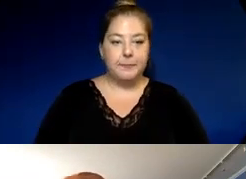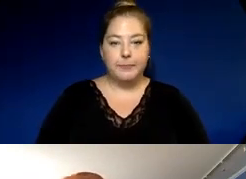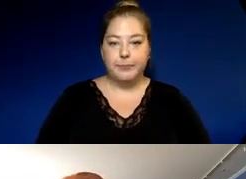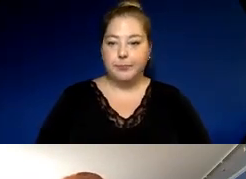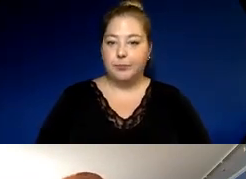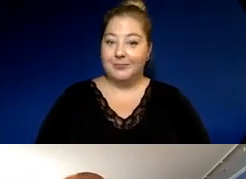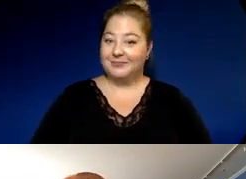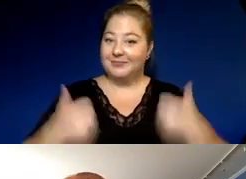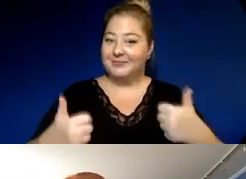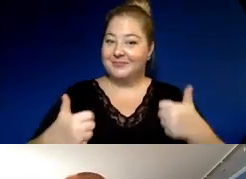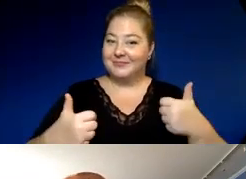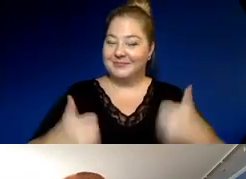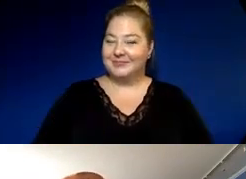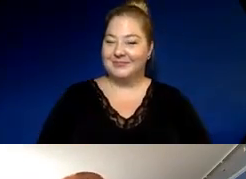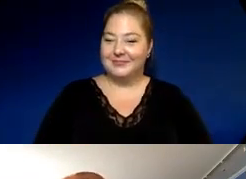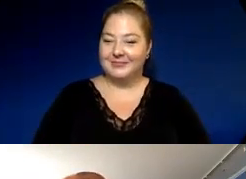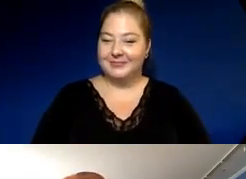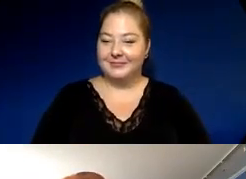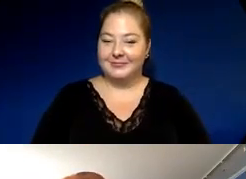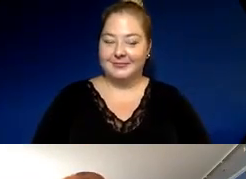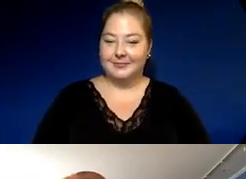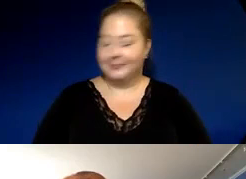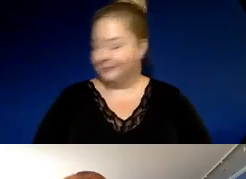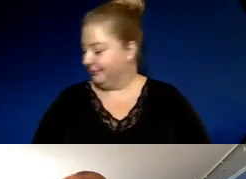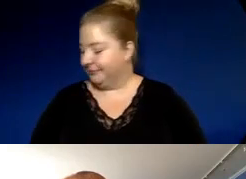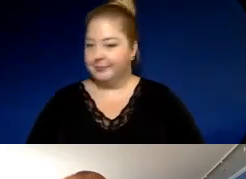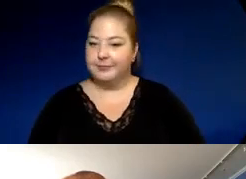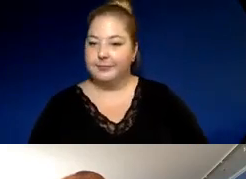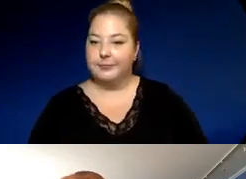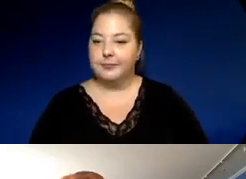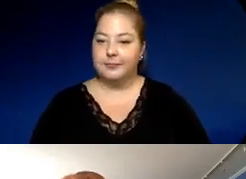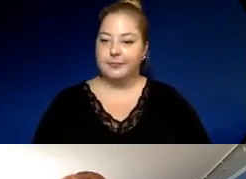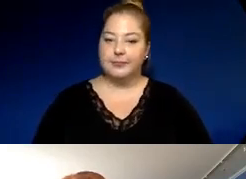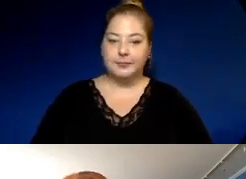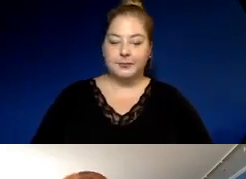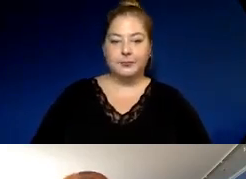¿Listos? Ross, creo que ya estamos listos. Bueno, ¿listos?